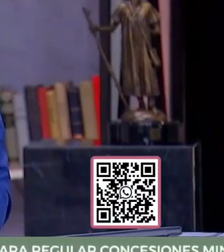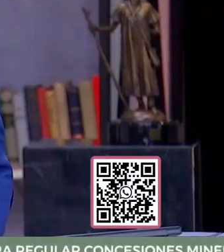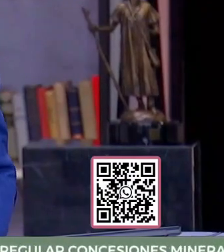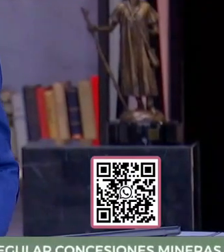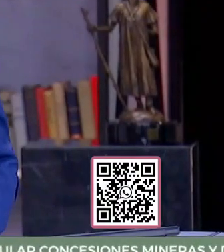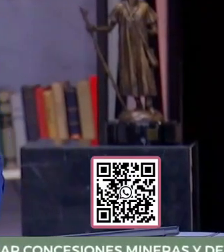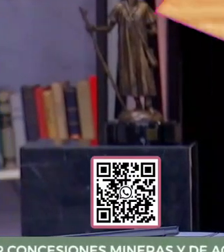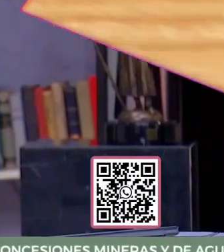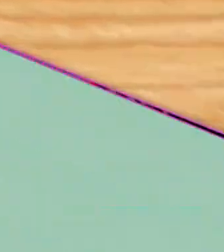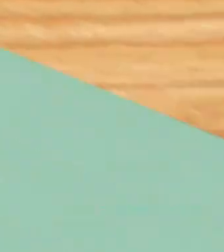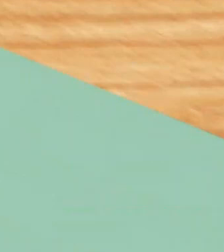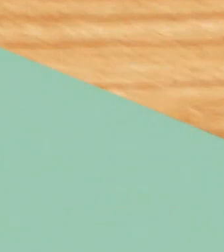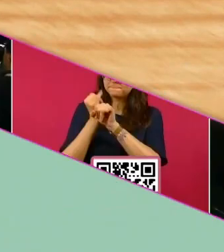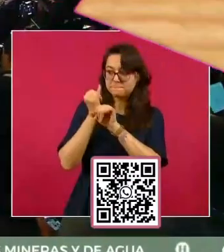así.